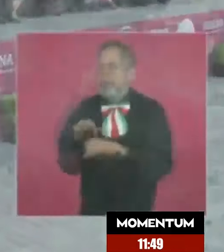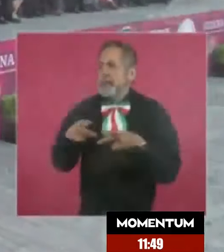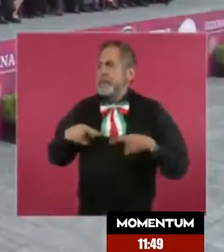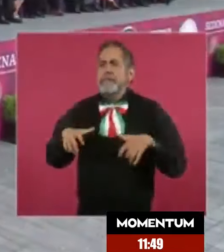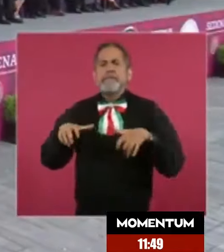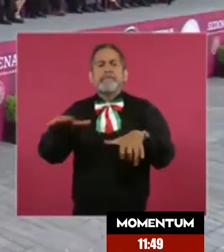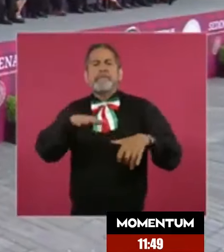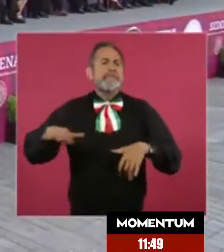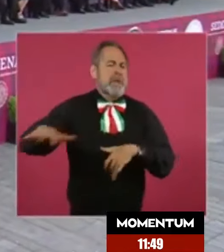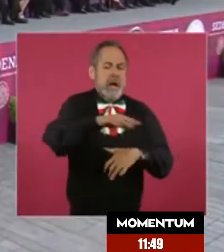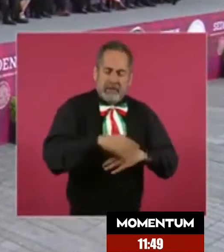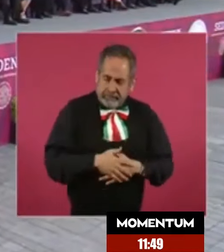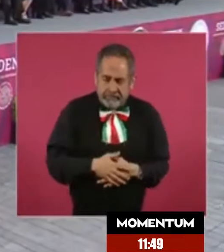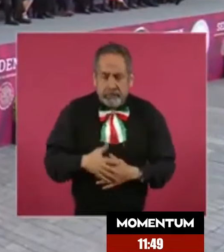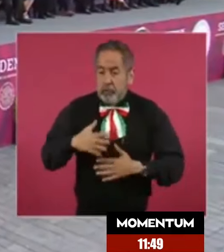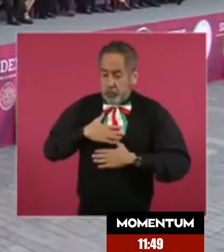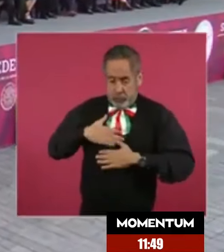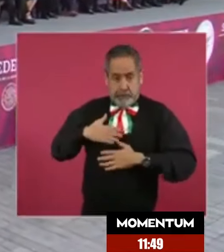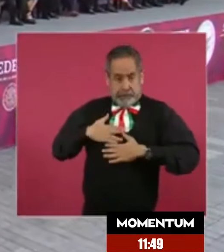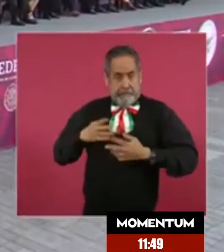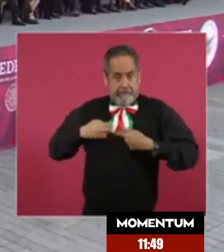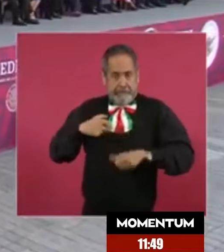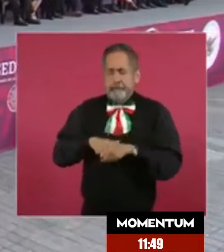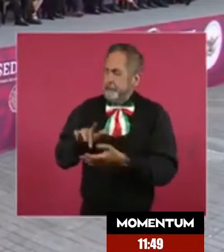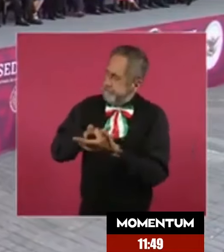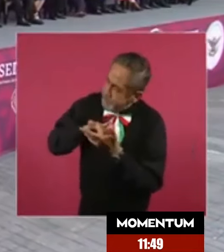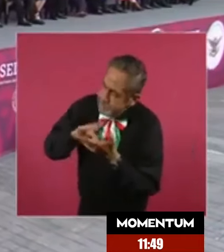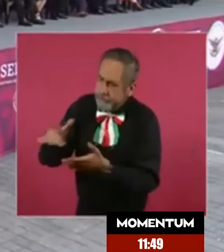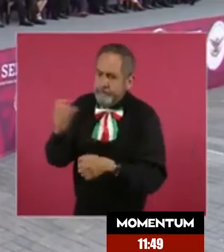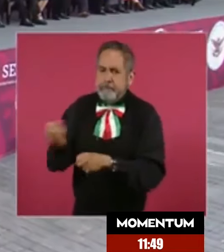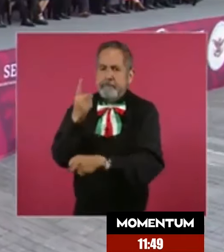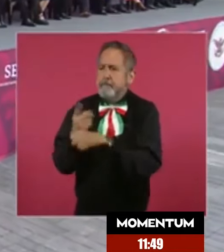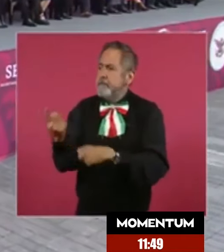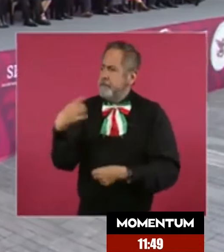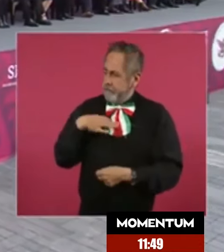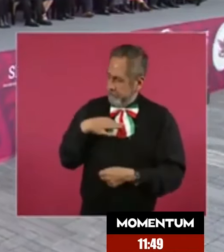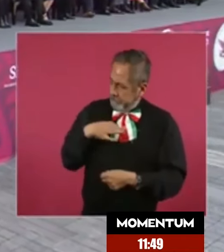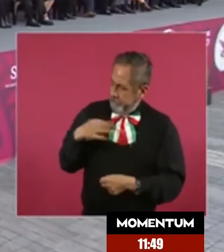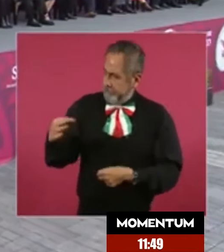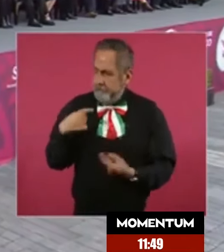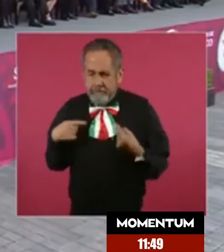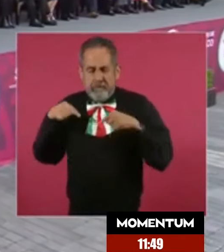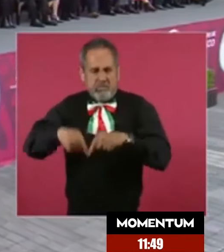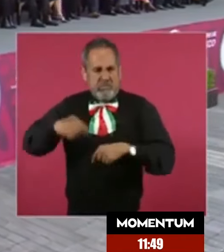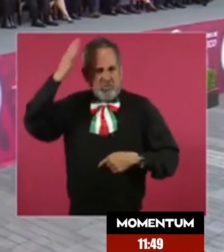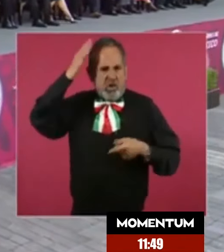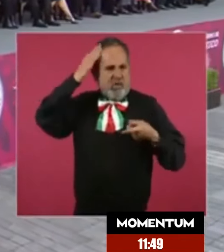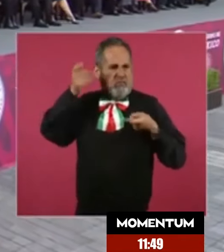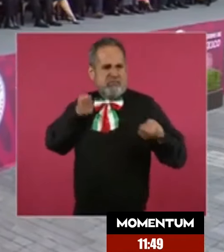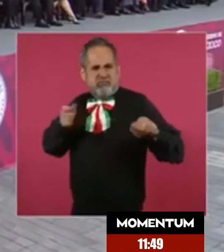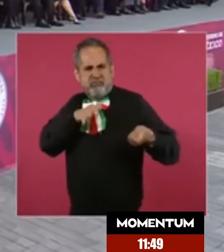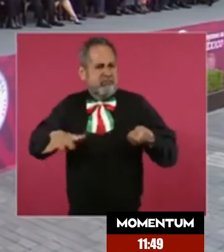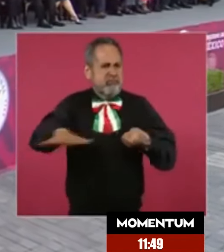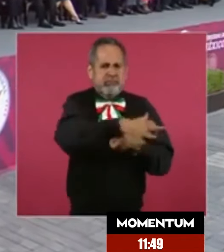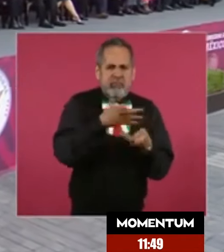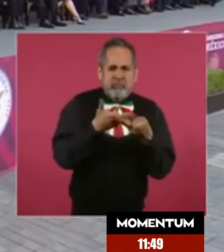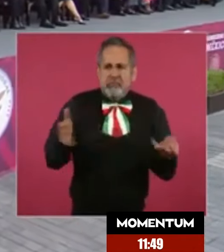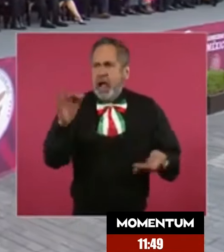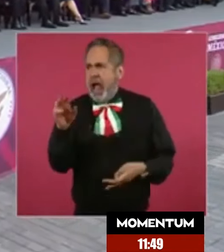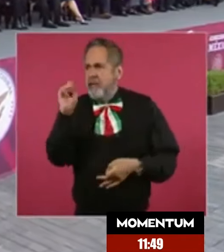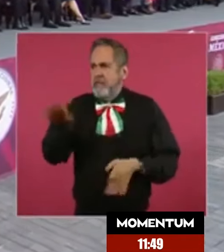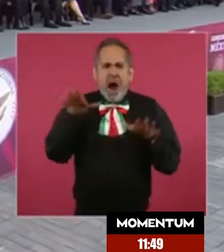En lo personal, le agradezco la oportunidad que me otorgó para dirigir a las Fuerzas Armadas de Tierra y Aire